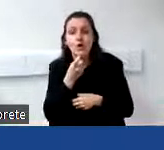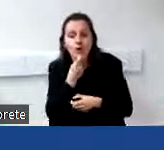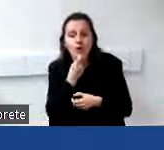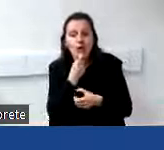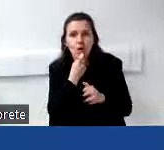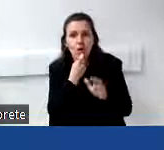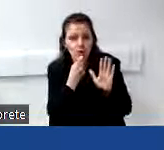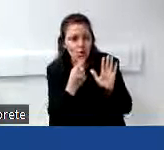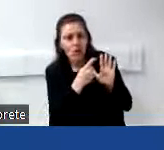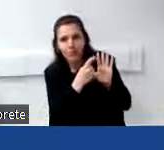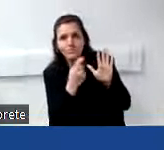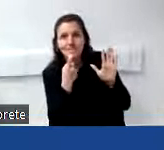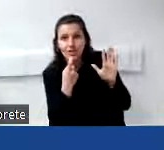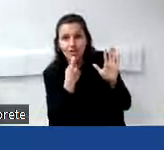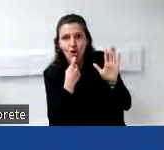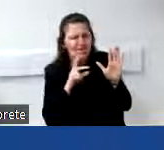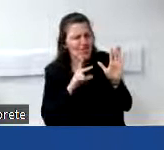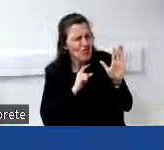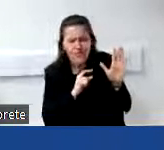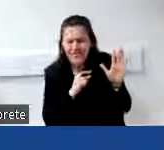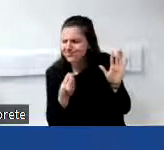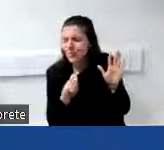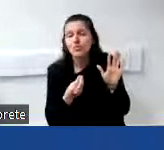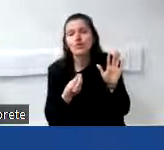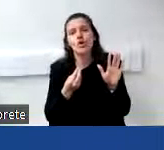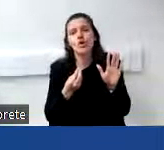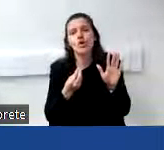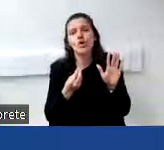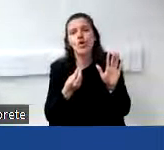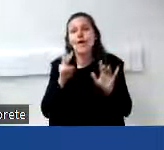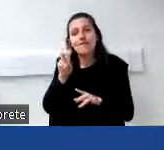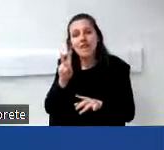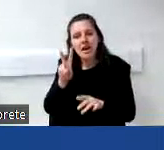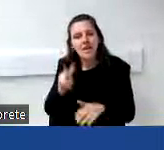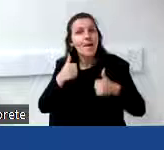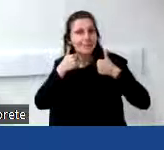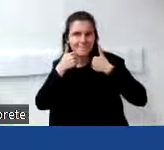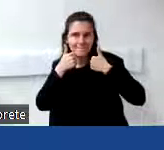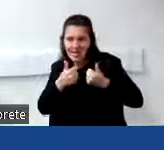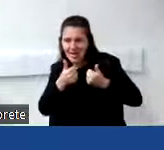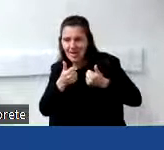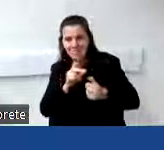se siente cómodo con la situación o lo que sea, ¿sí? Es importante siempre estar